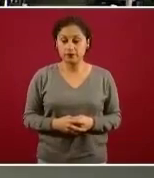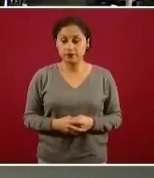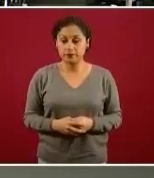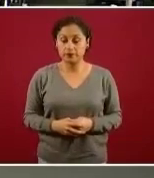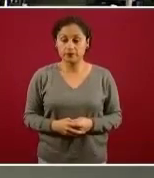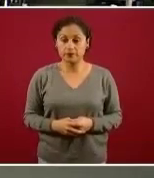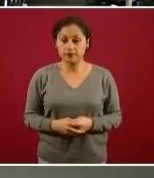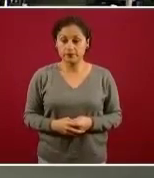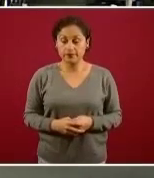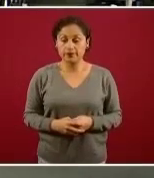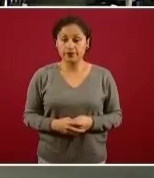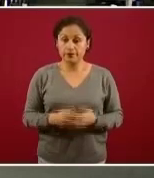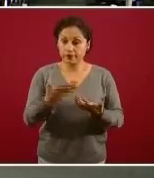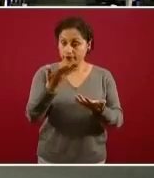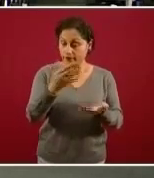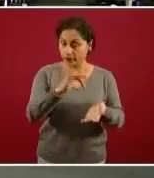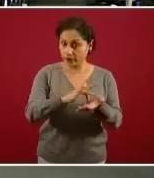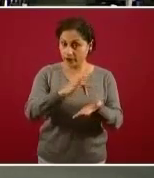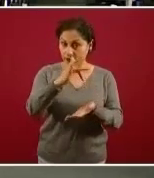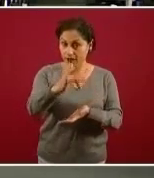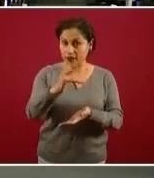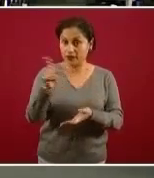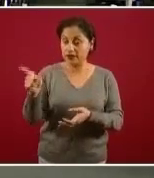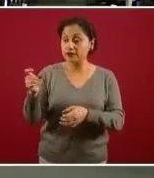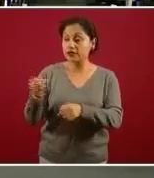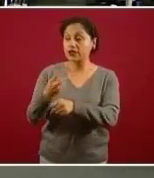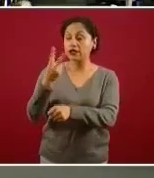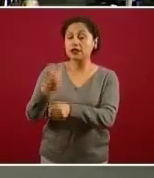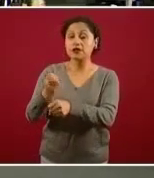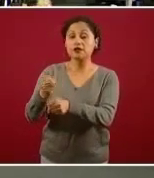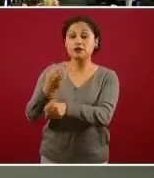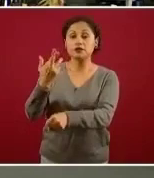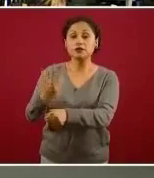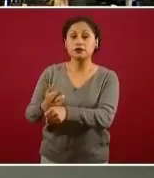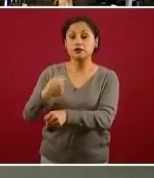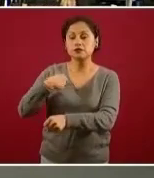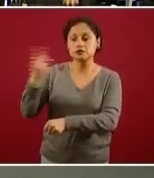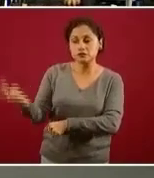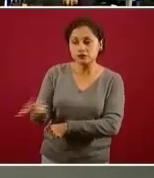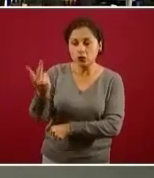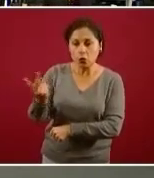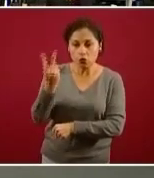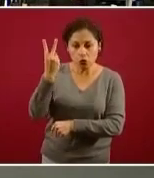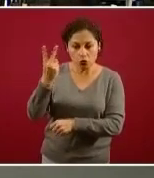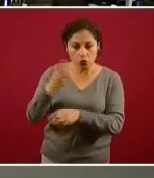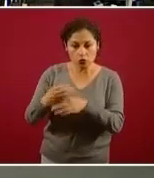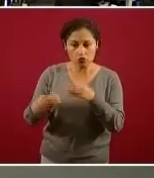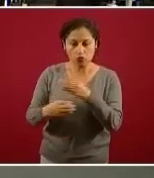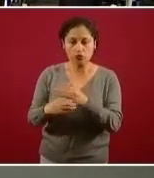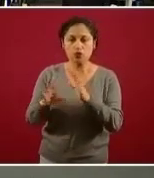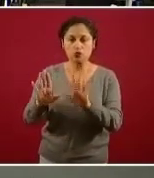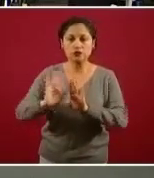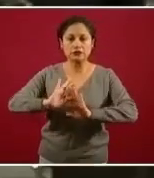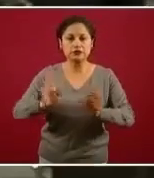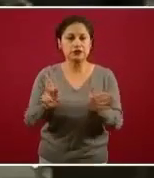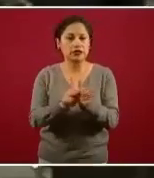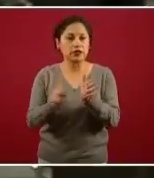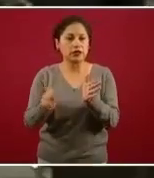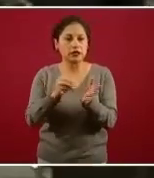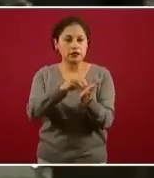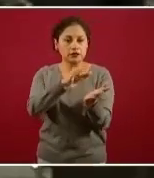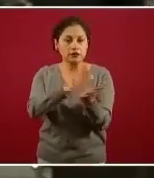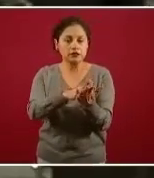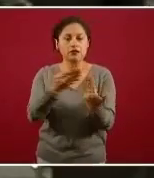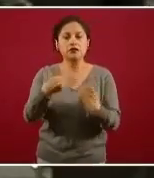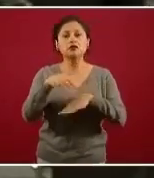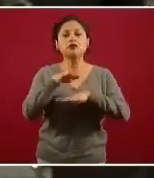Doctor, gracias. Subsecretario, 2 preguntas concretas. Ha habido publicaciones respecto a las modificaciones